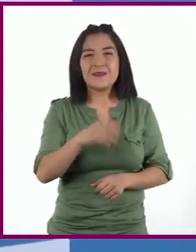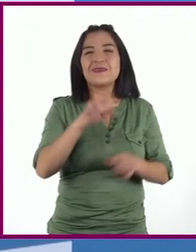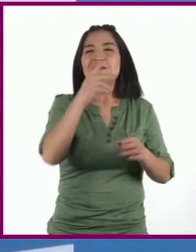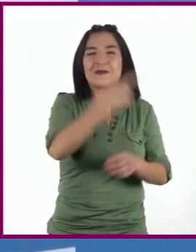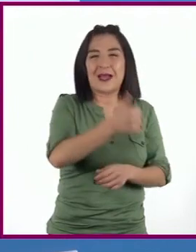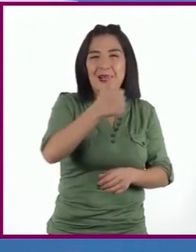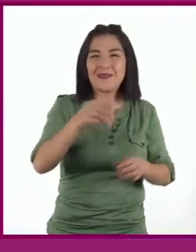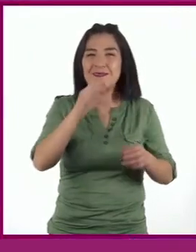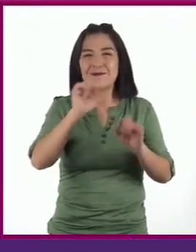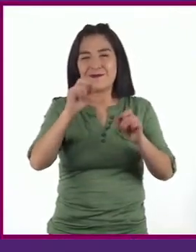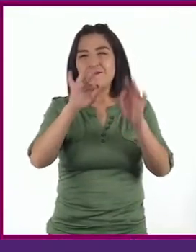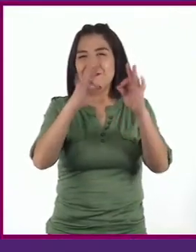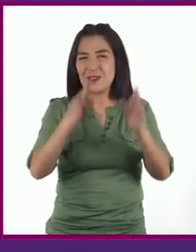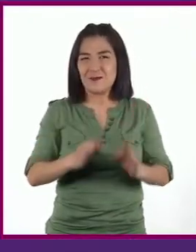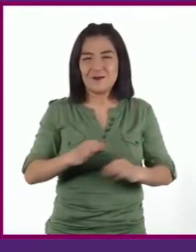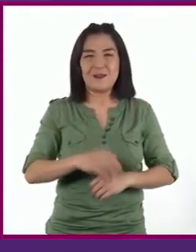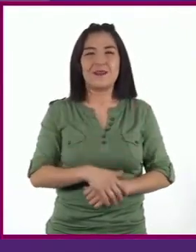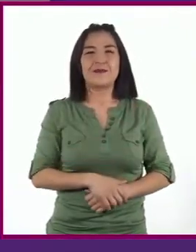detalles.